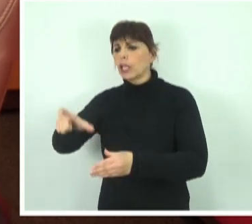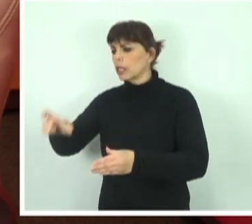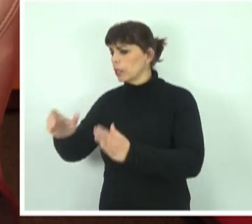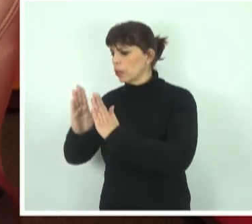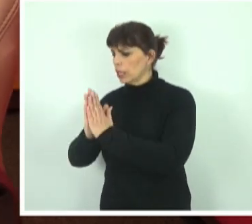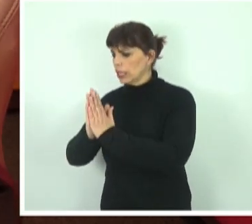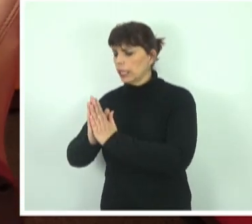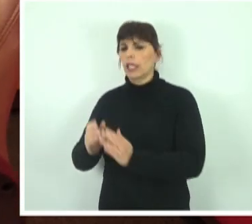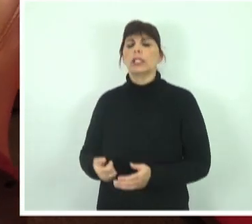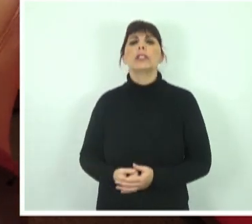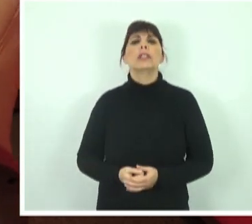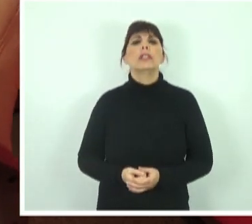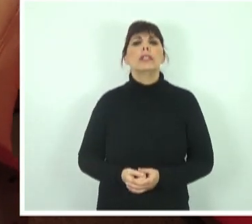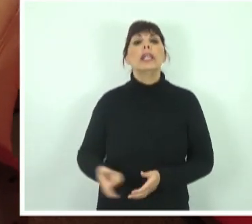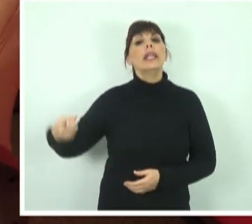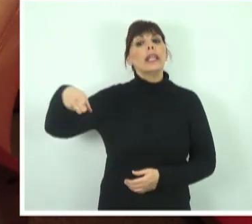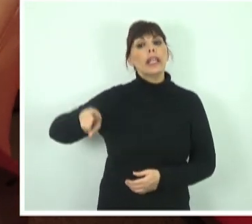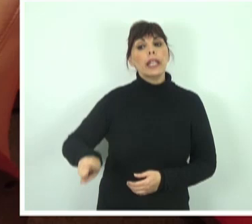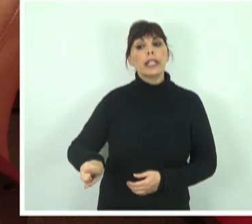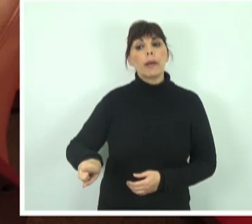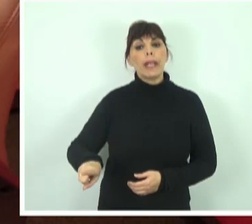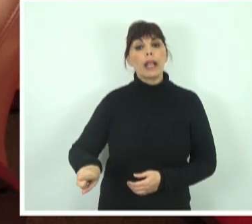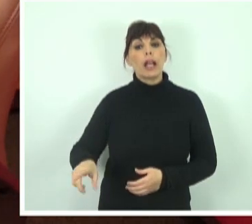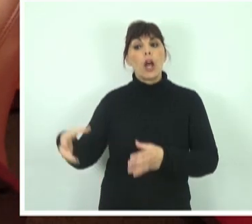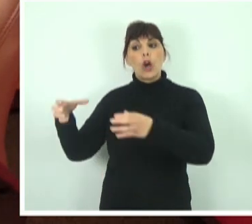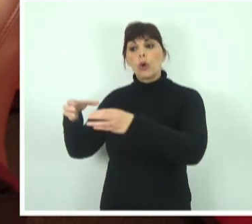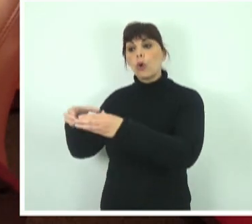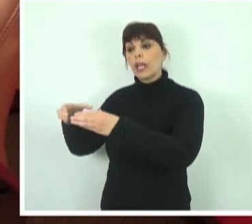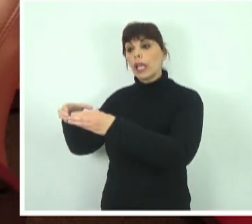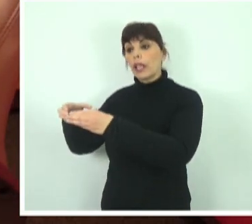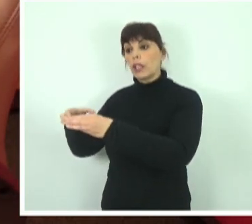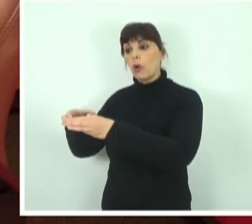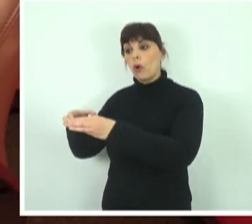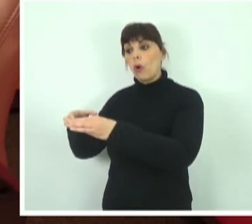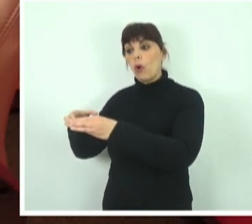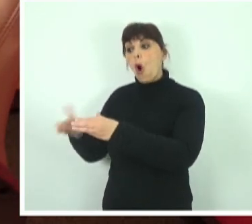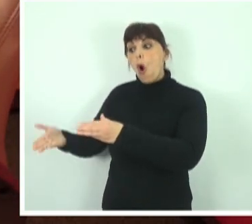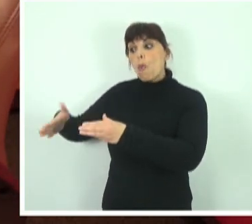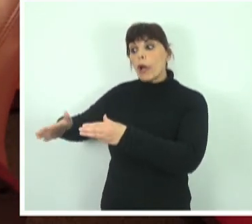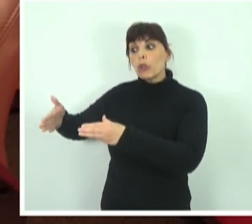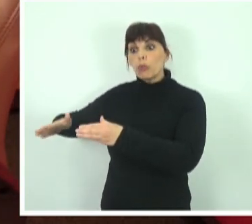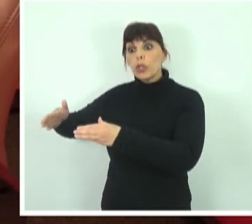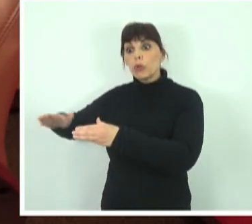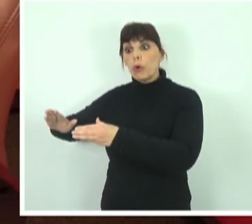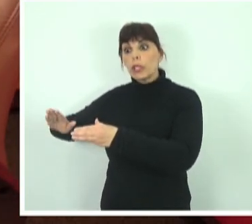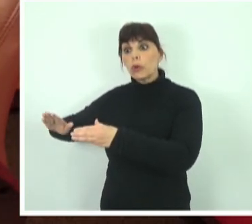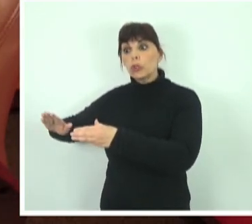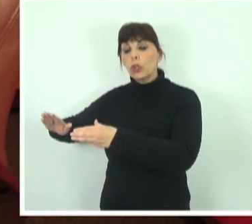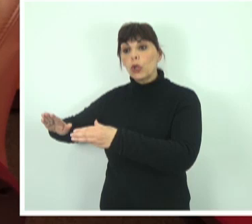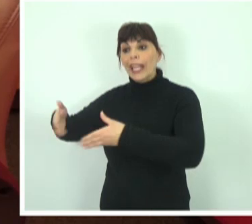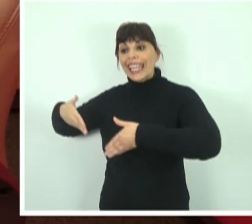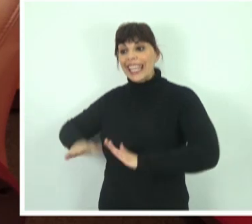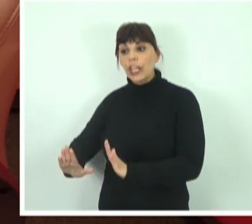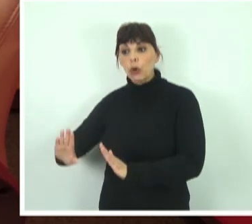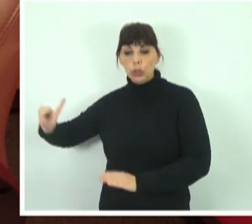y la congregación de los primogénitos entre los muertos. La iglesia. Es